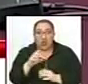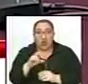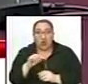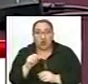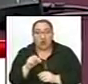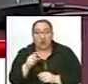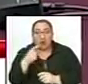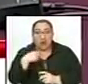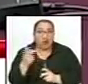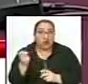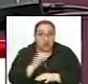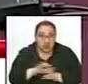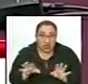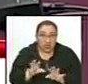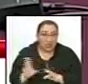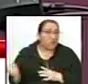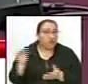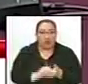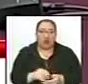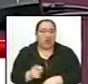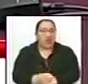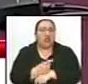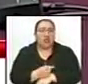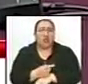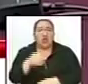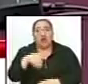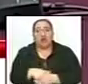cuestión previa, escuchada, sin debate,